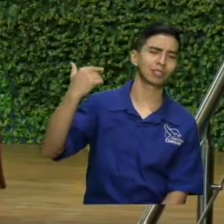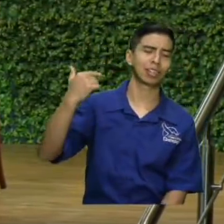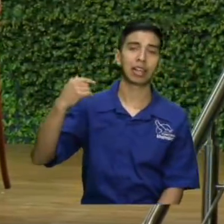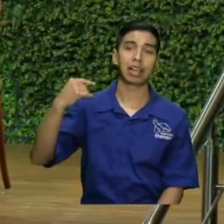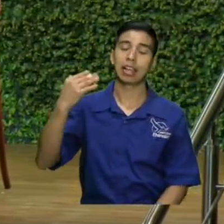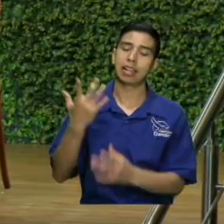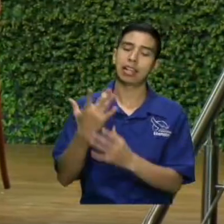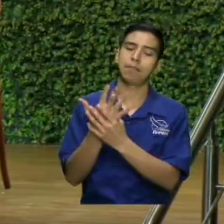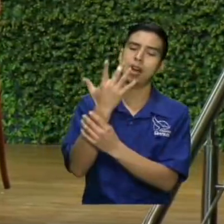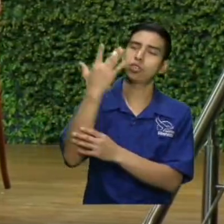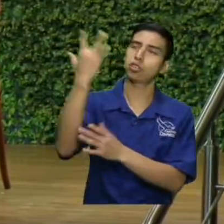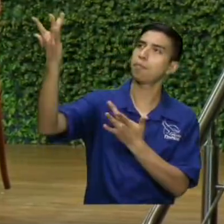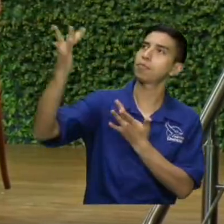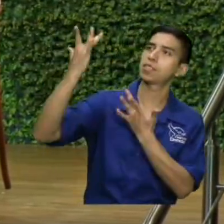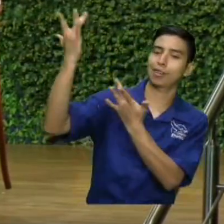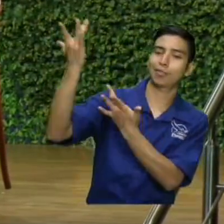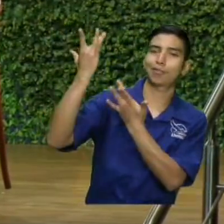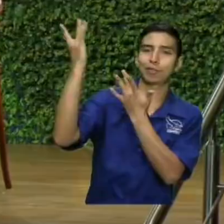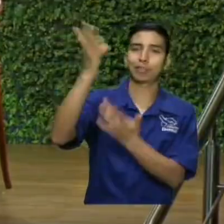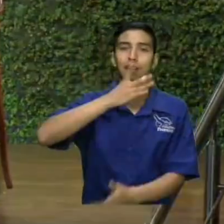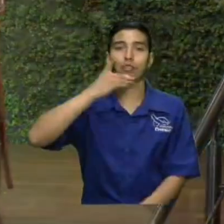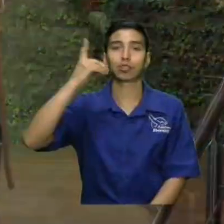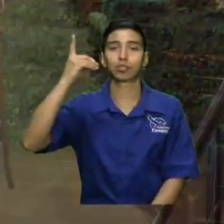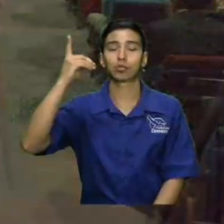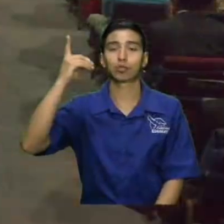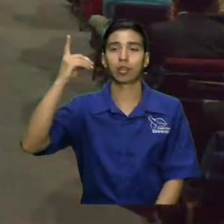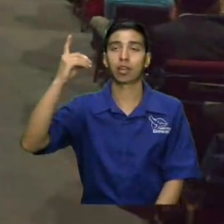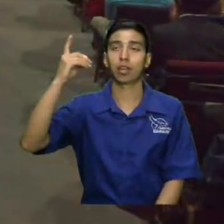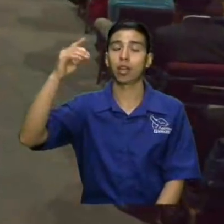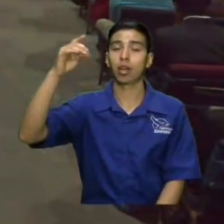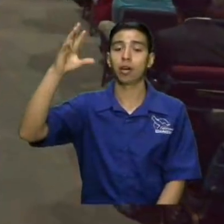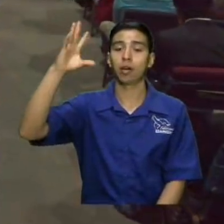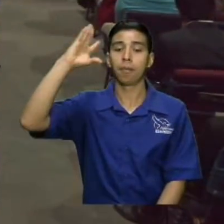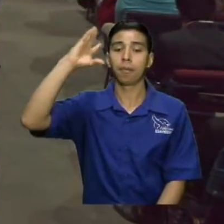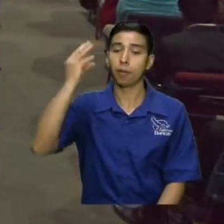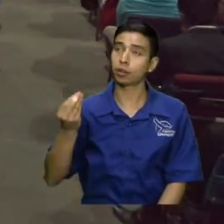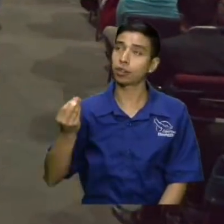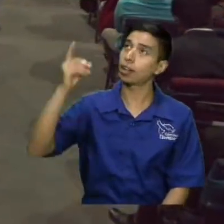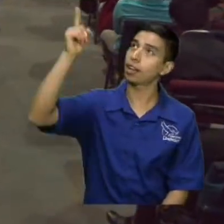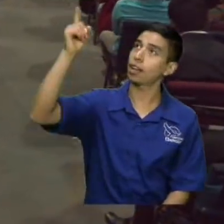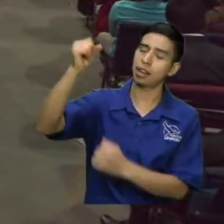porque, no. Es porque Él me amó y Él tiene un plan.